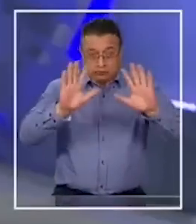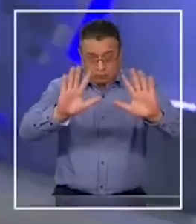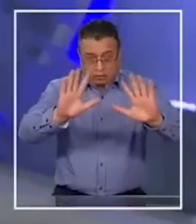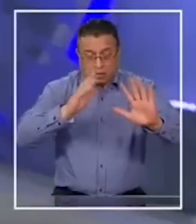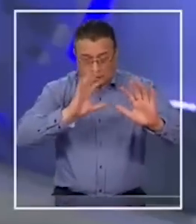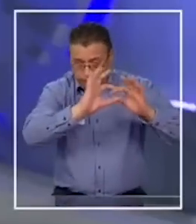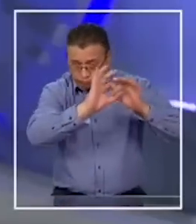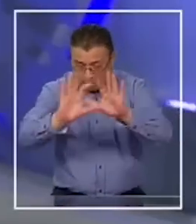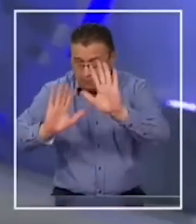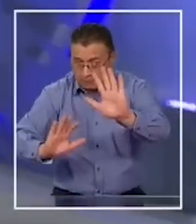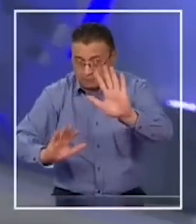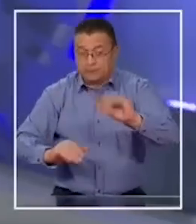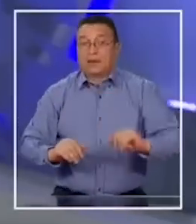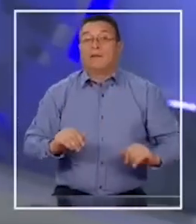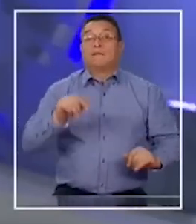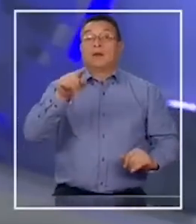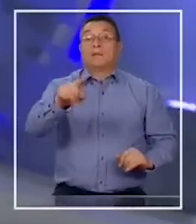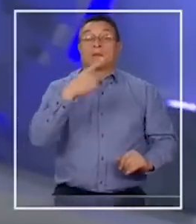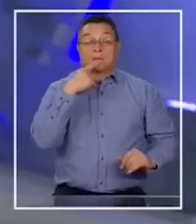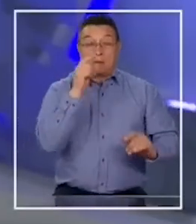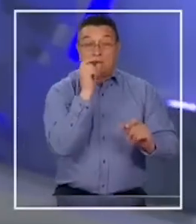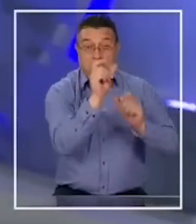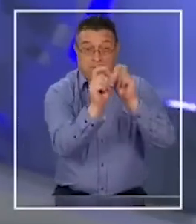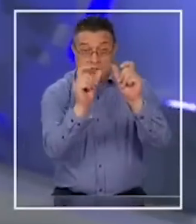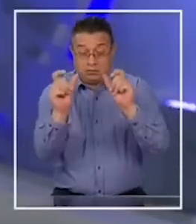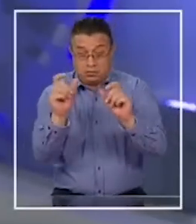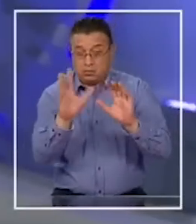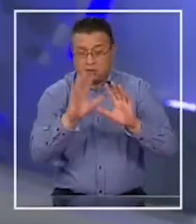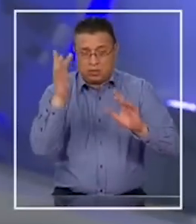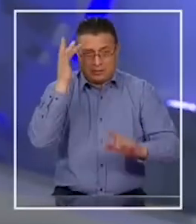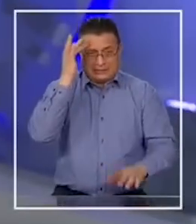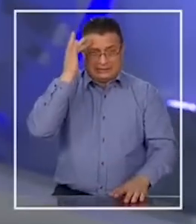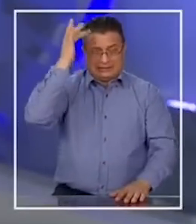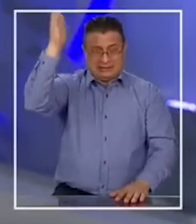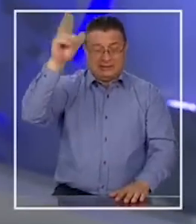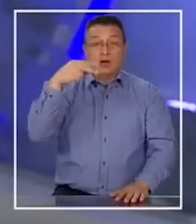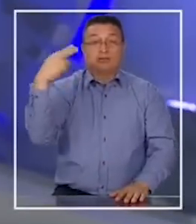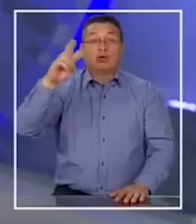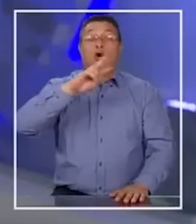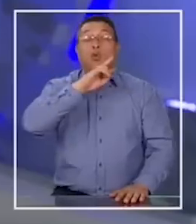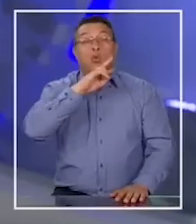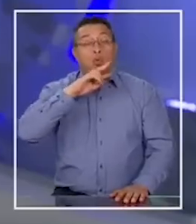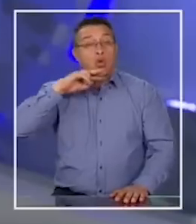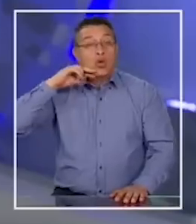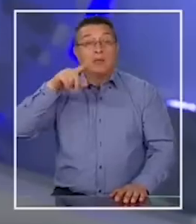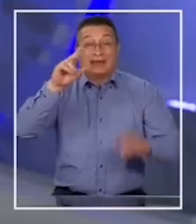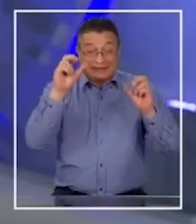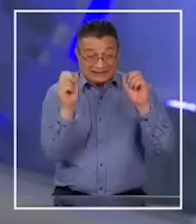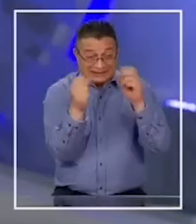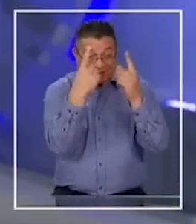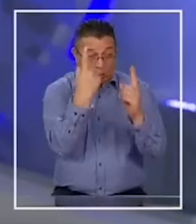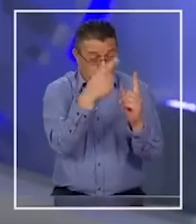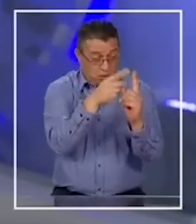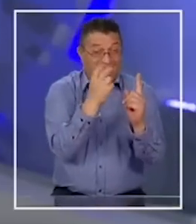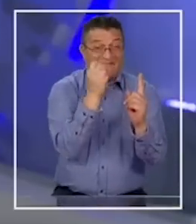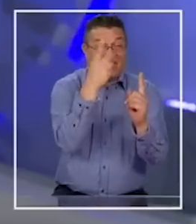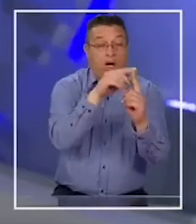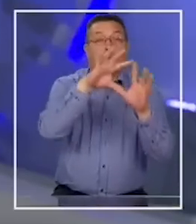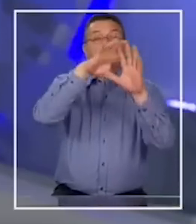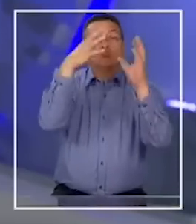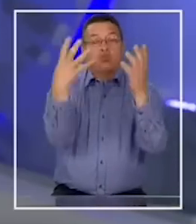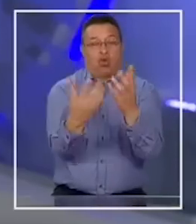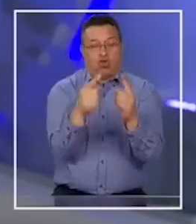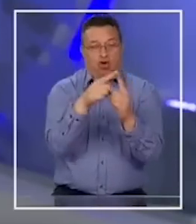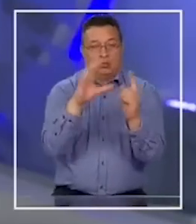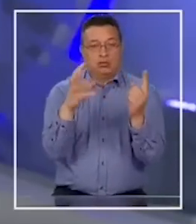déjame decirte Hay una frase bien sabia al talmut el libro sahuir a los judío quién salva una vida salva al mundo